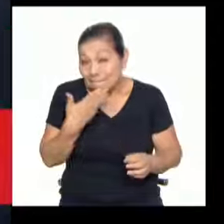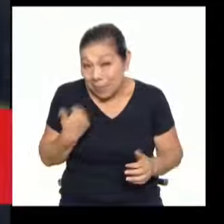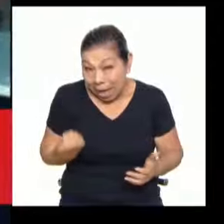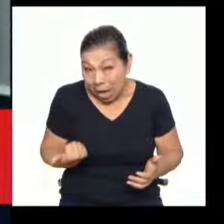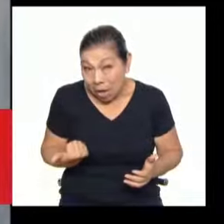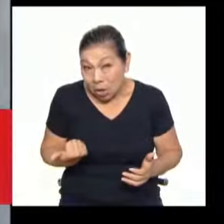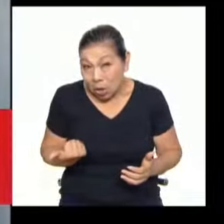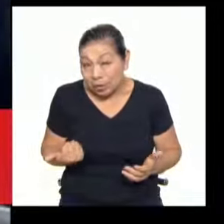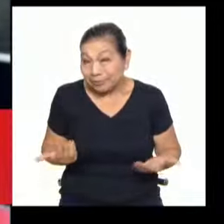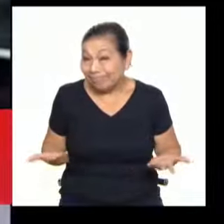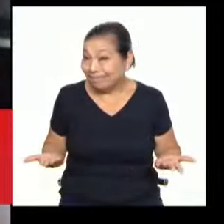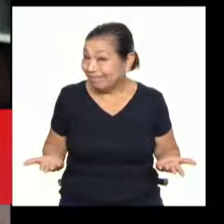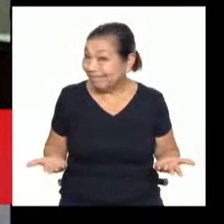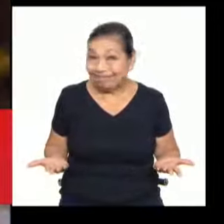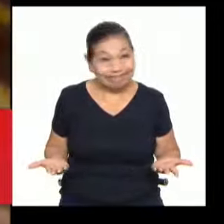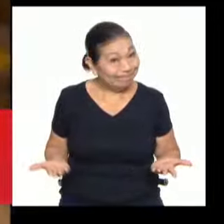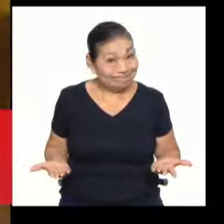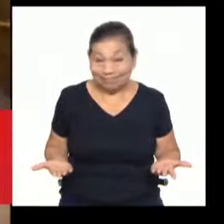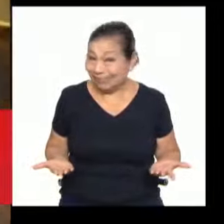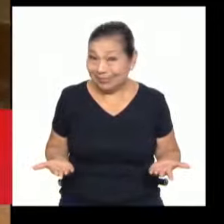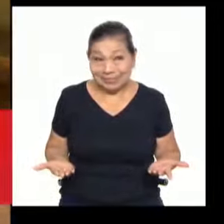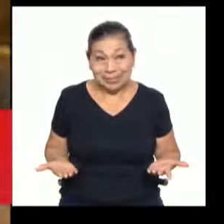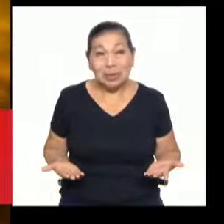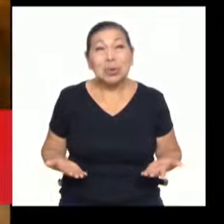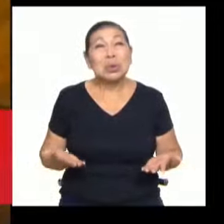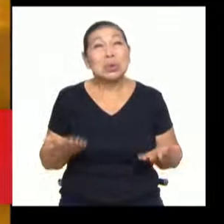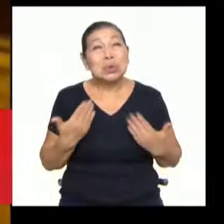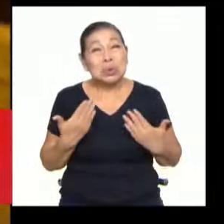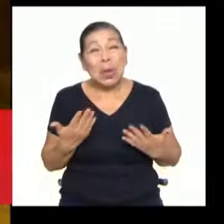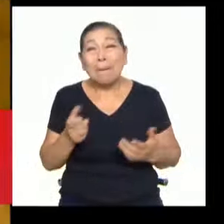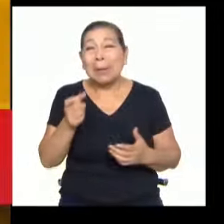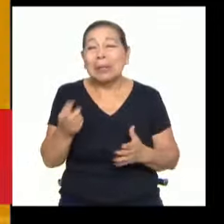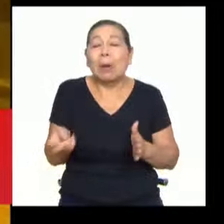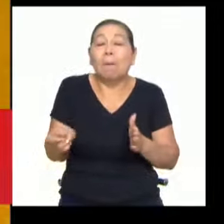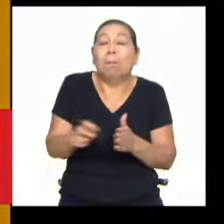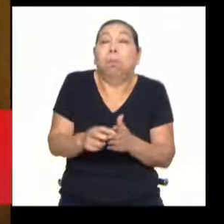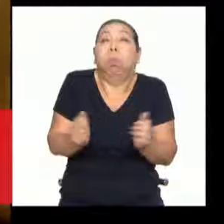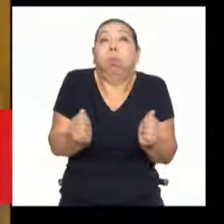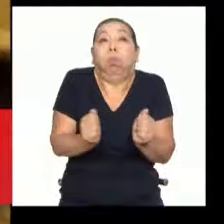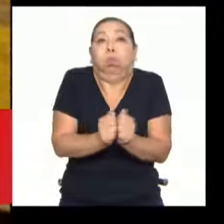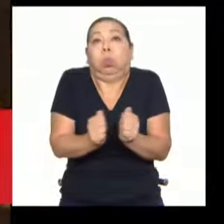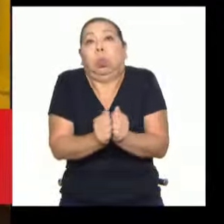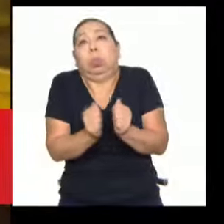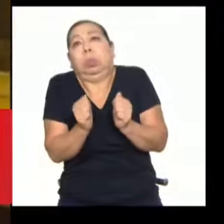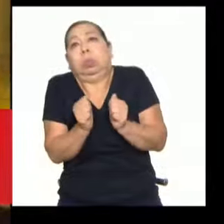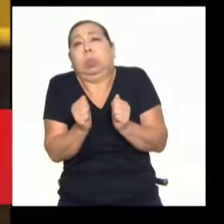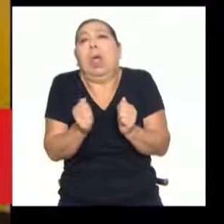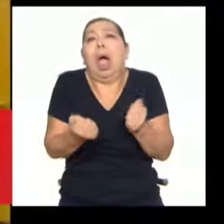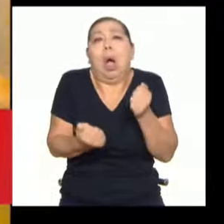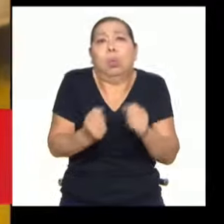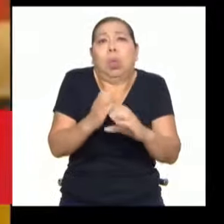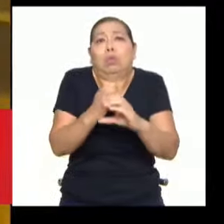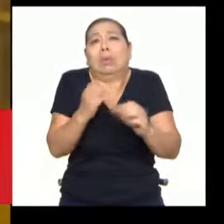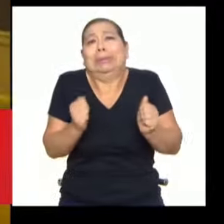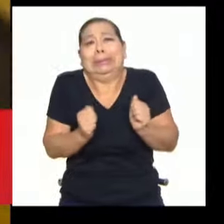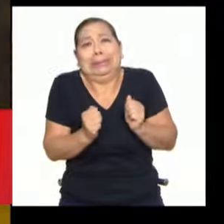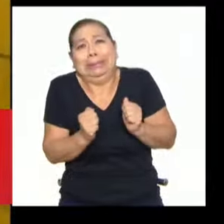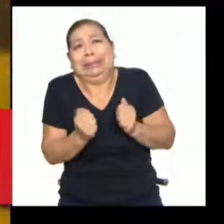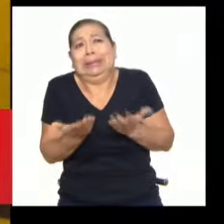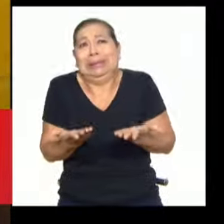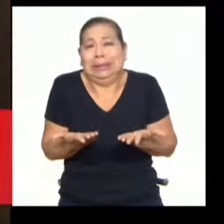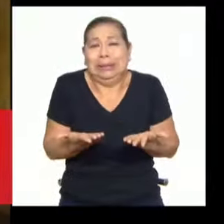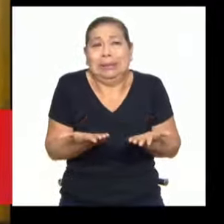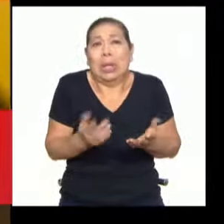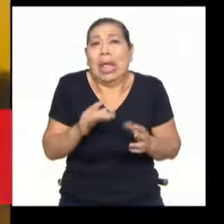mejorando los sistemas? Además, había el problema esto de la ventilación, las personas ahí atrapadas, alguien sufre algún percance,